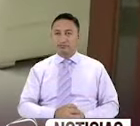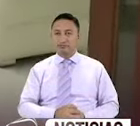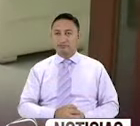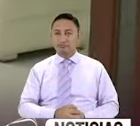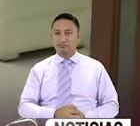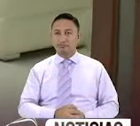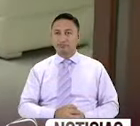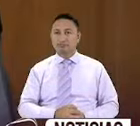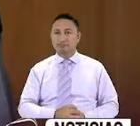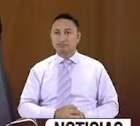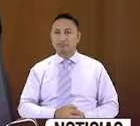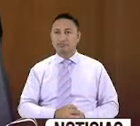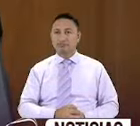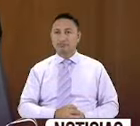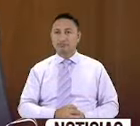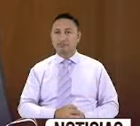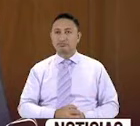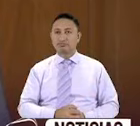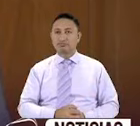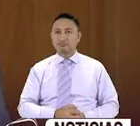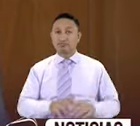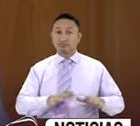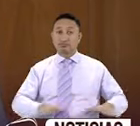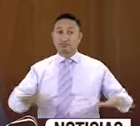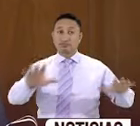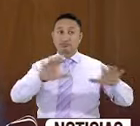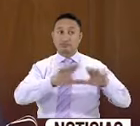nuevos. Ese es un escenario poco común.